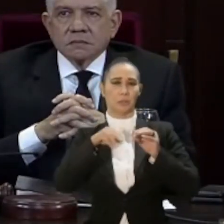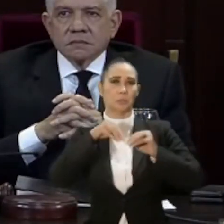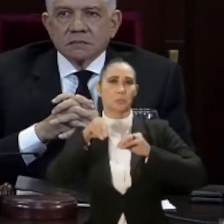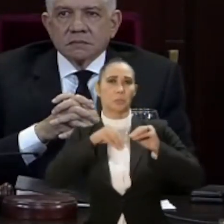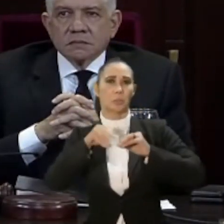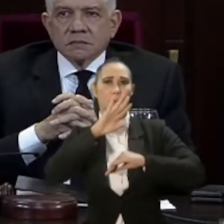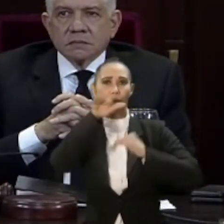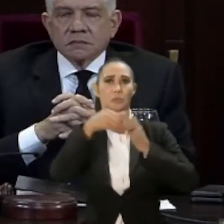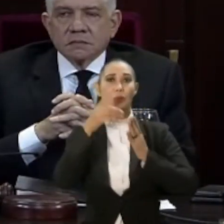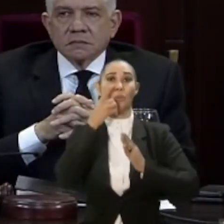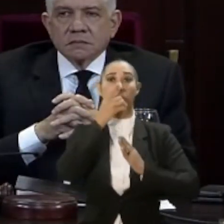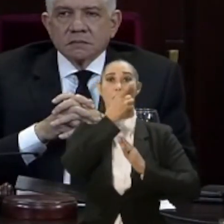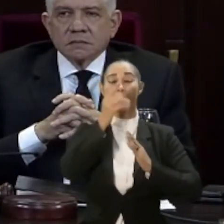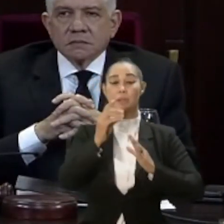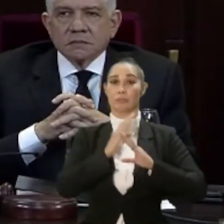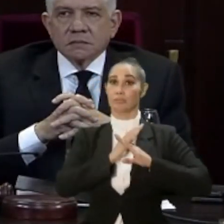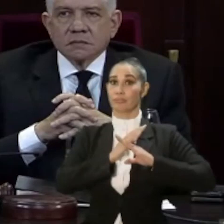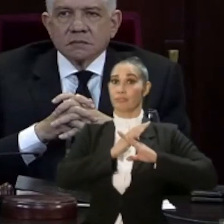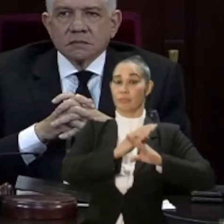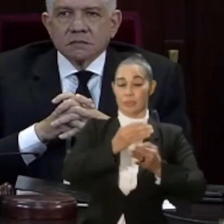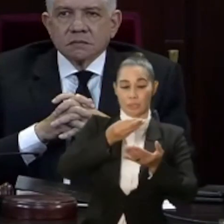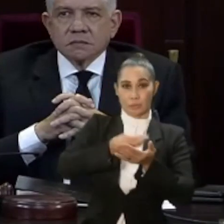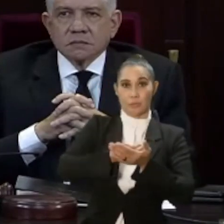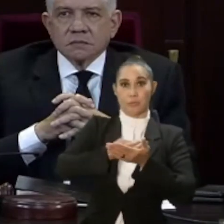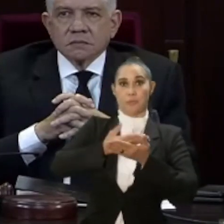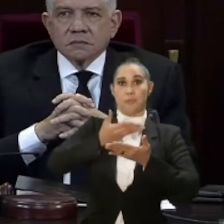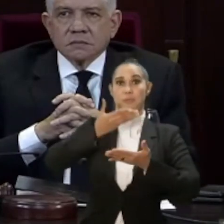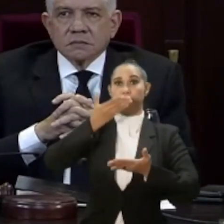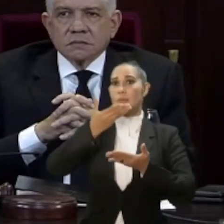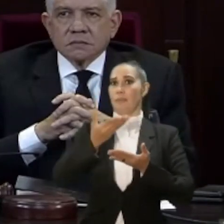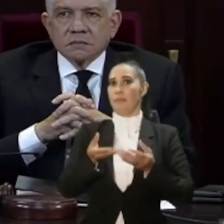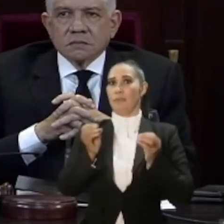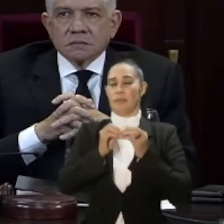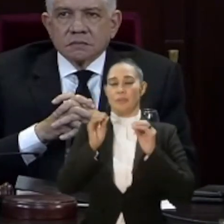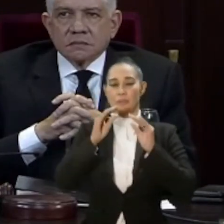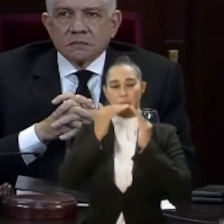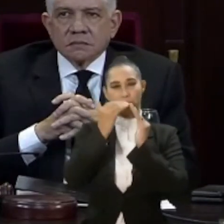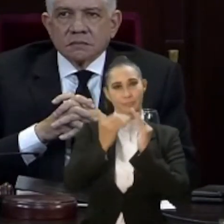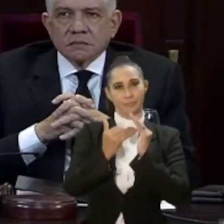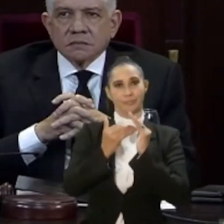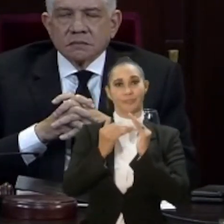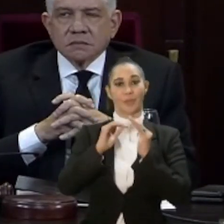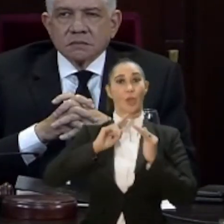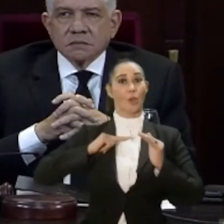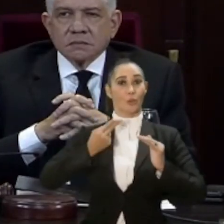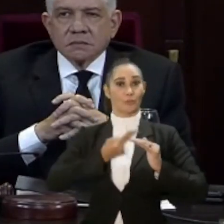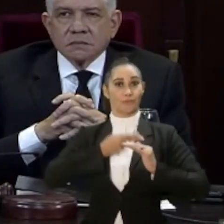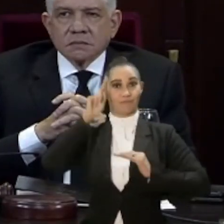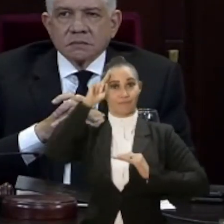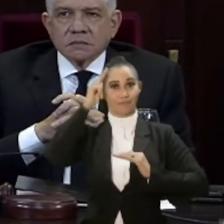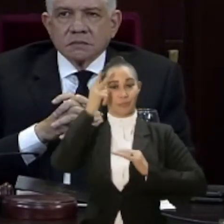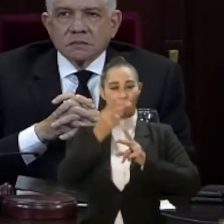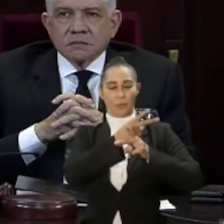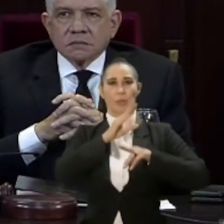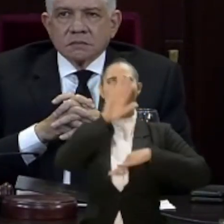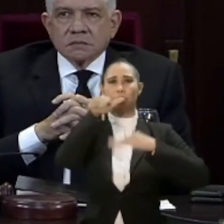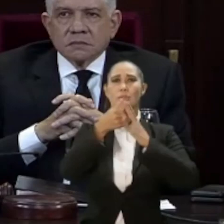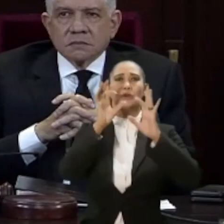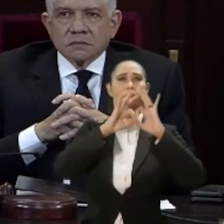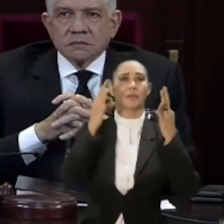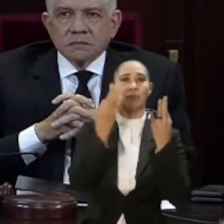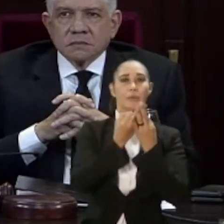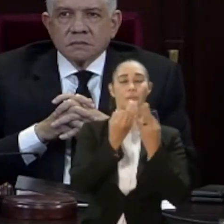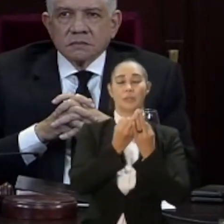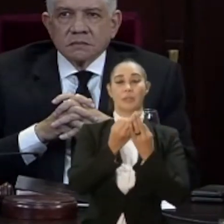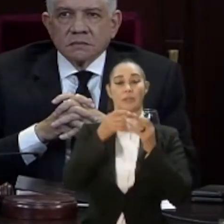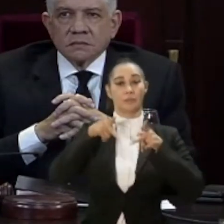dominicanos y evitando que la inflación alcanzara dos dígitos. Nuestra política de protección a las familias ha